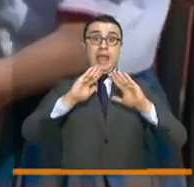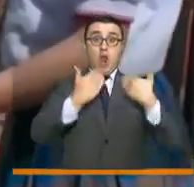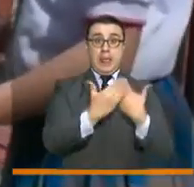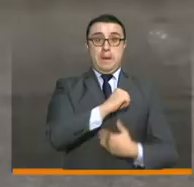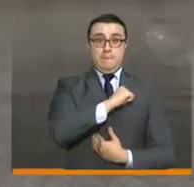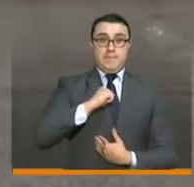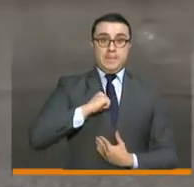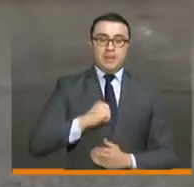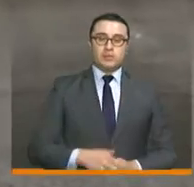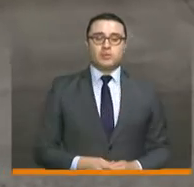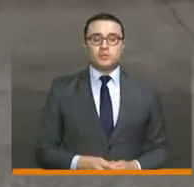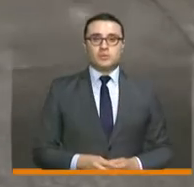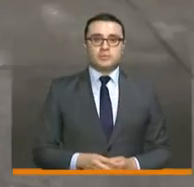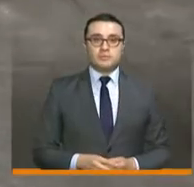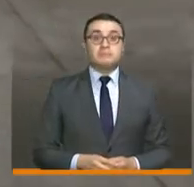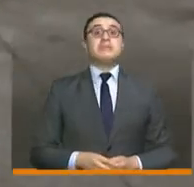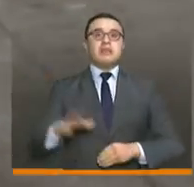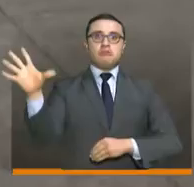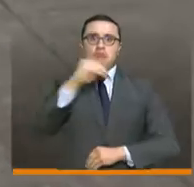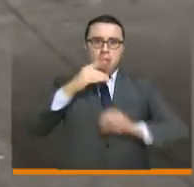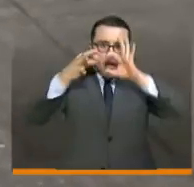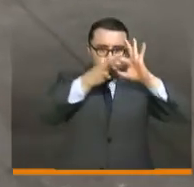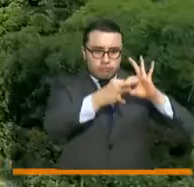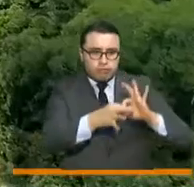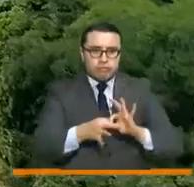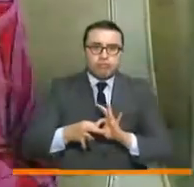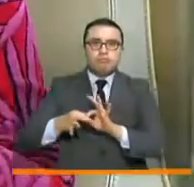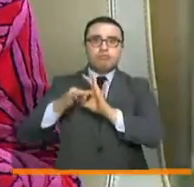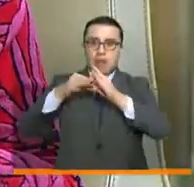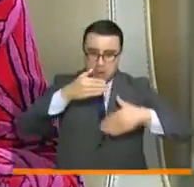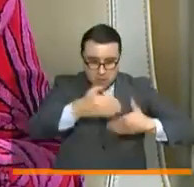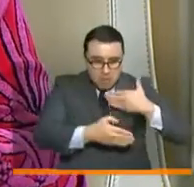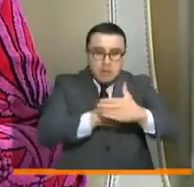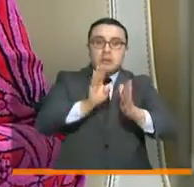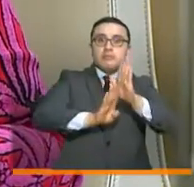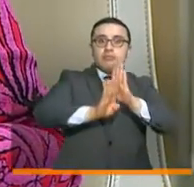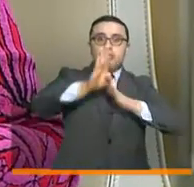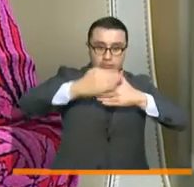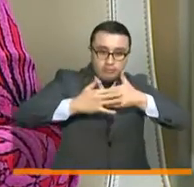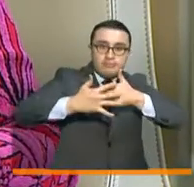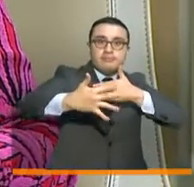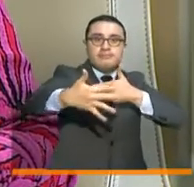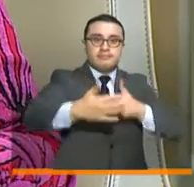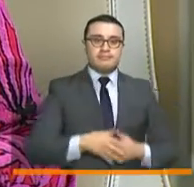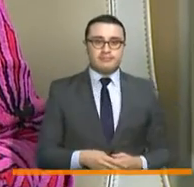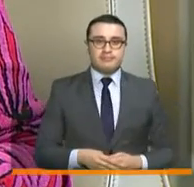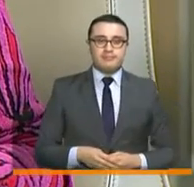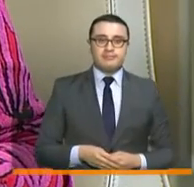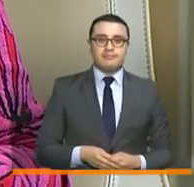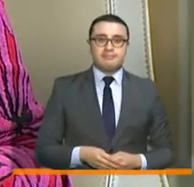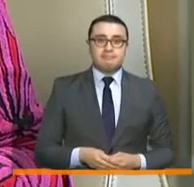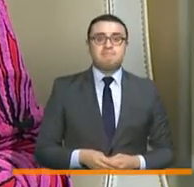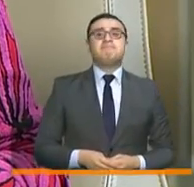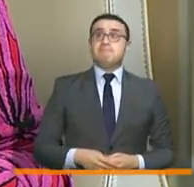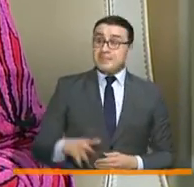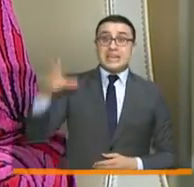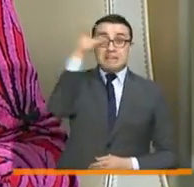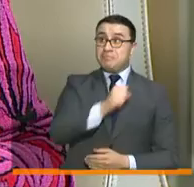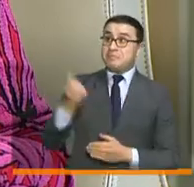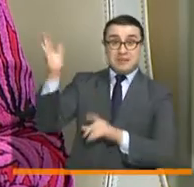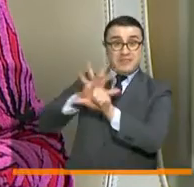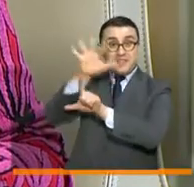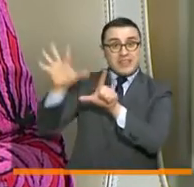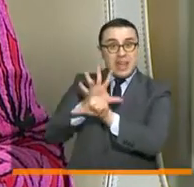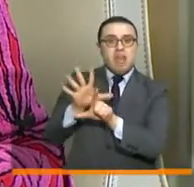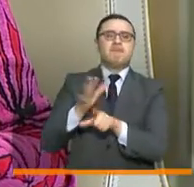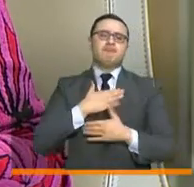De manera articulada, avanzamos en esta nueva etapa. Bueno, como pudimos ver, y de acá un saludo muy especial a